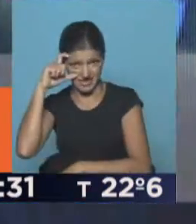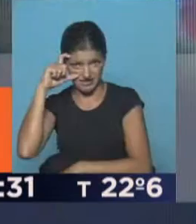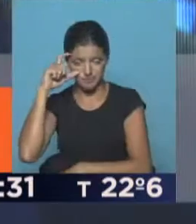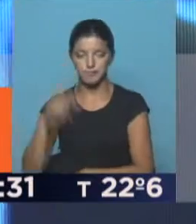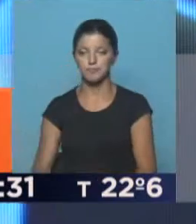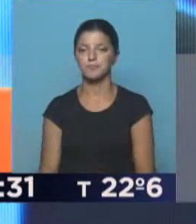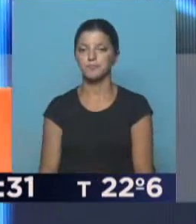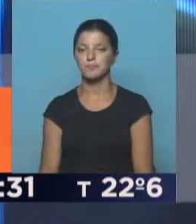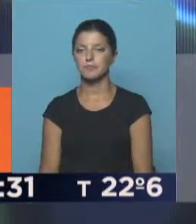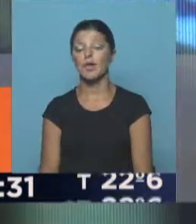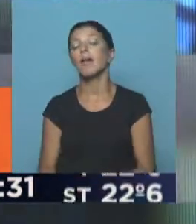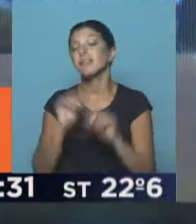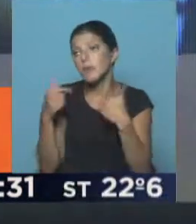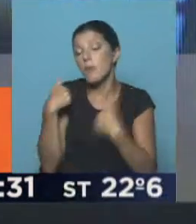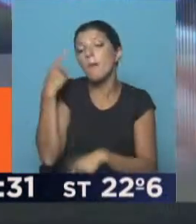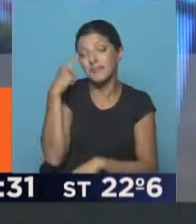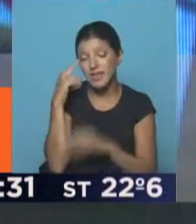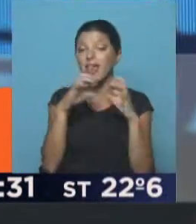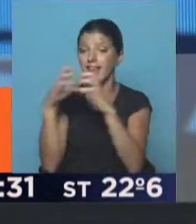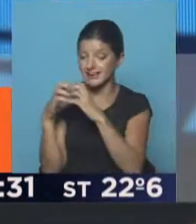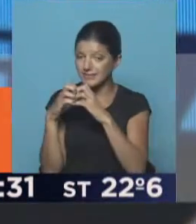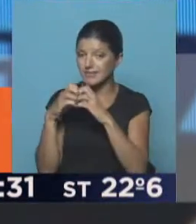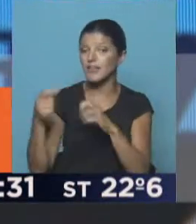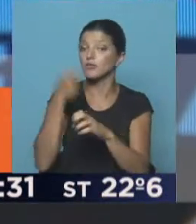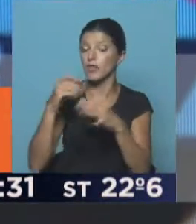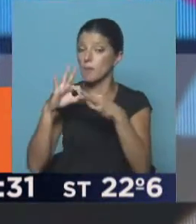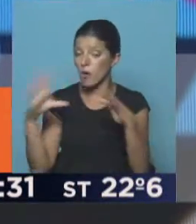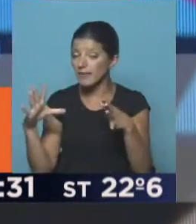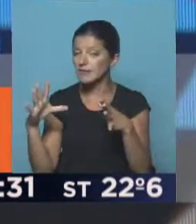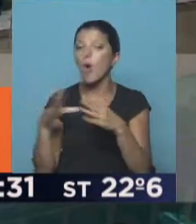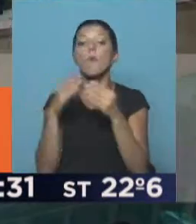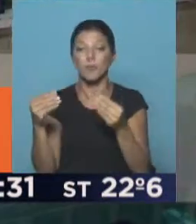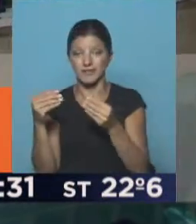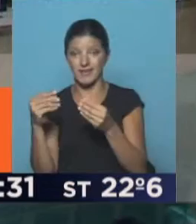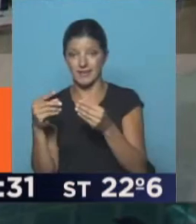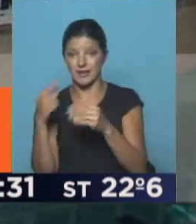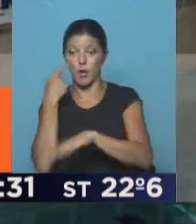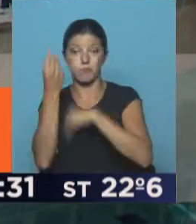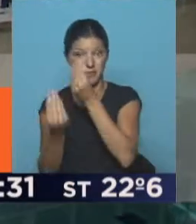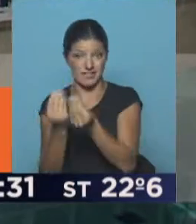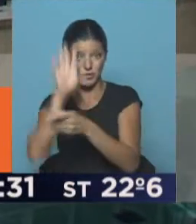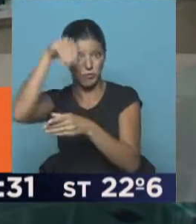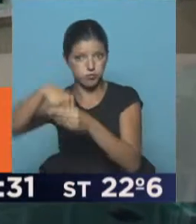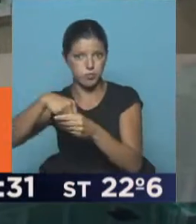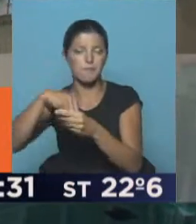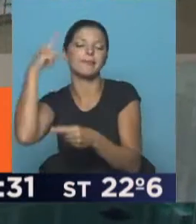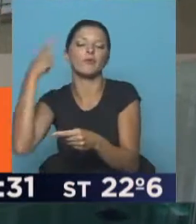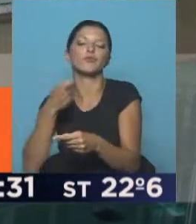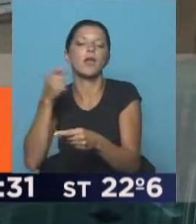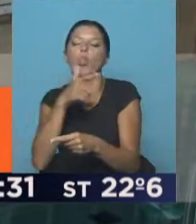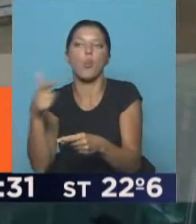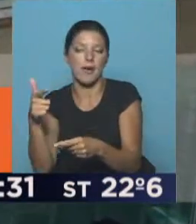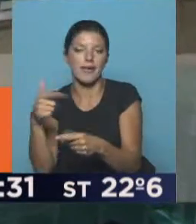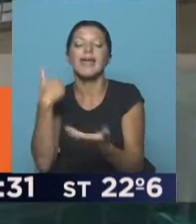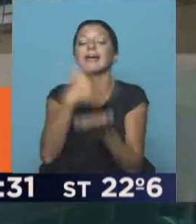Alemán. Uno puede decir también, la crisis de la socialdemocracia respondía a que el sujeto de la socialdemocracia, de un punto de vista sociológico, no existe más, que la clase